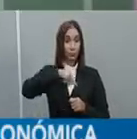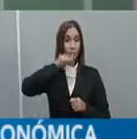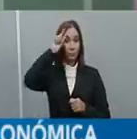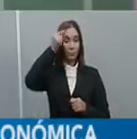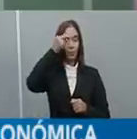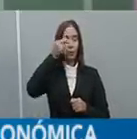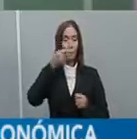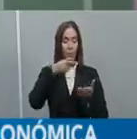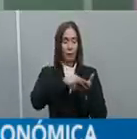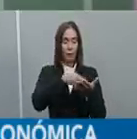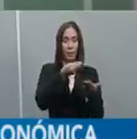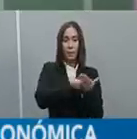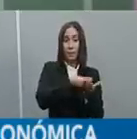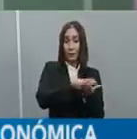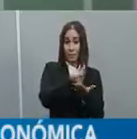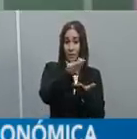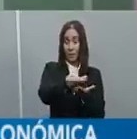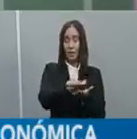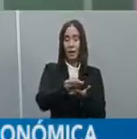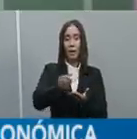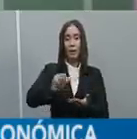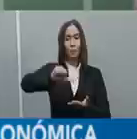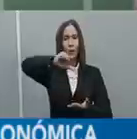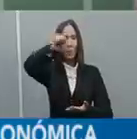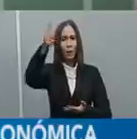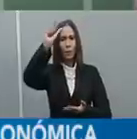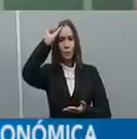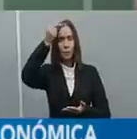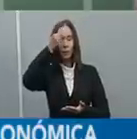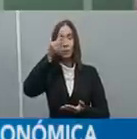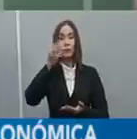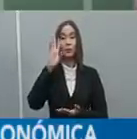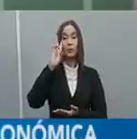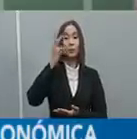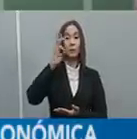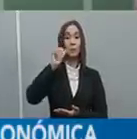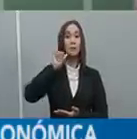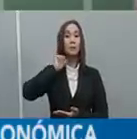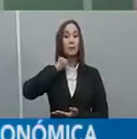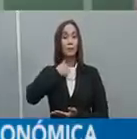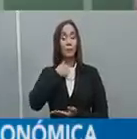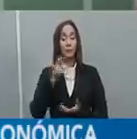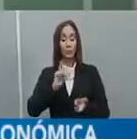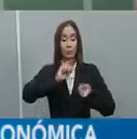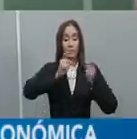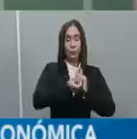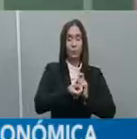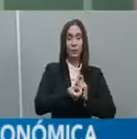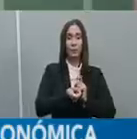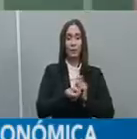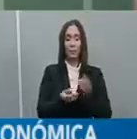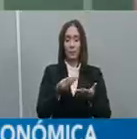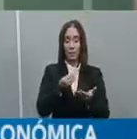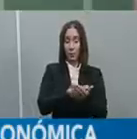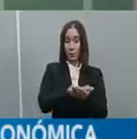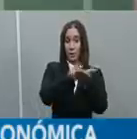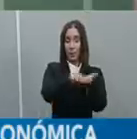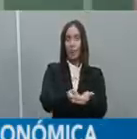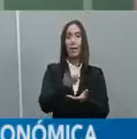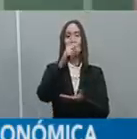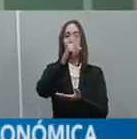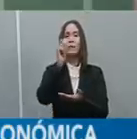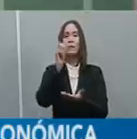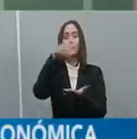las nuevas autoridades que se juramentarán el 16 de agosto más de 100 mil millones de pesos para que puedan atender